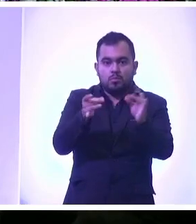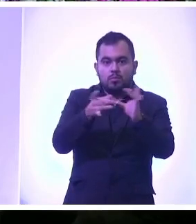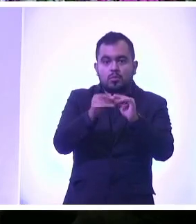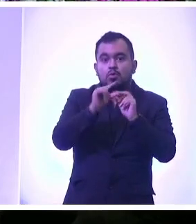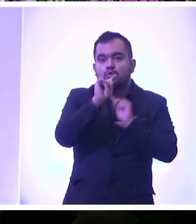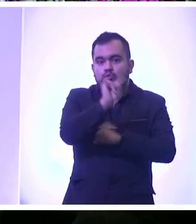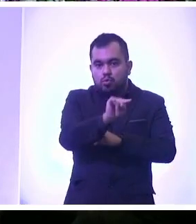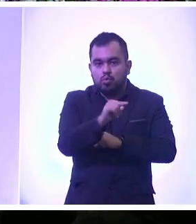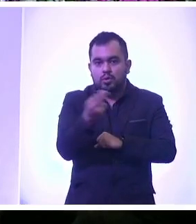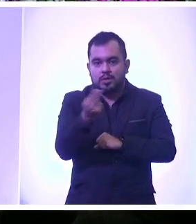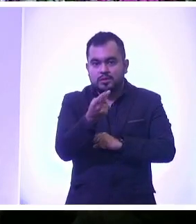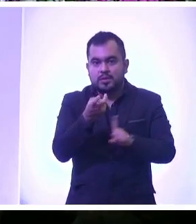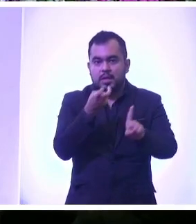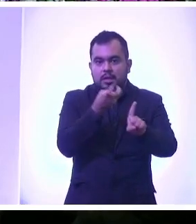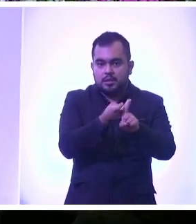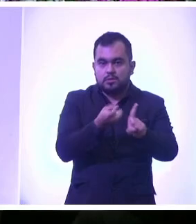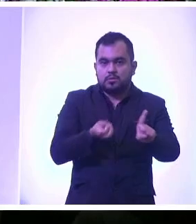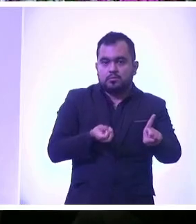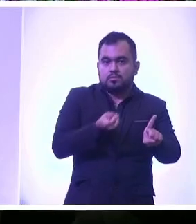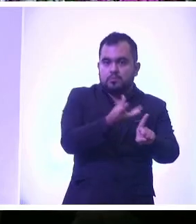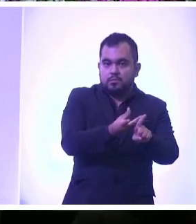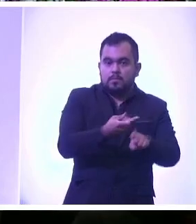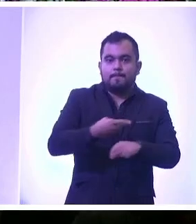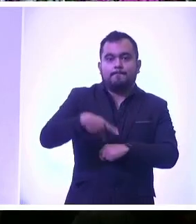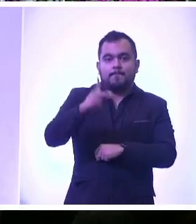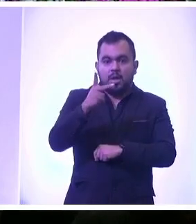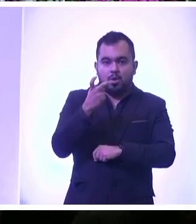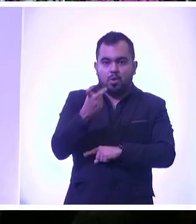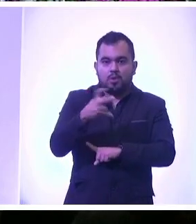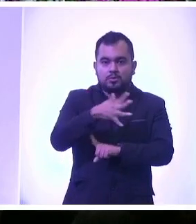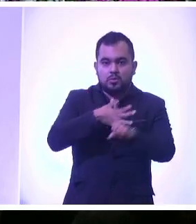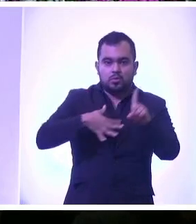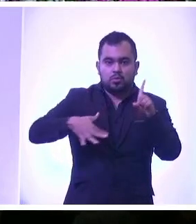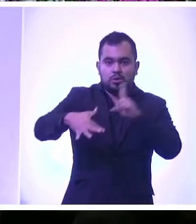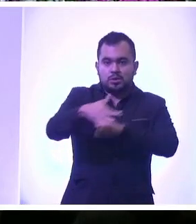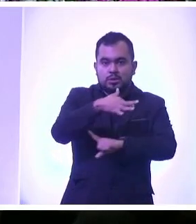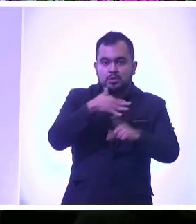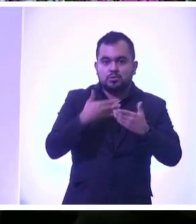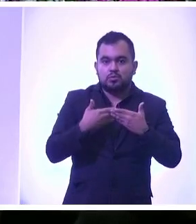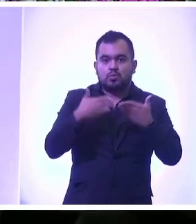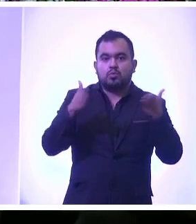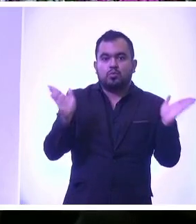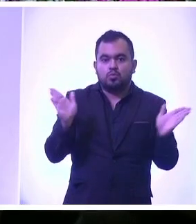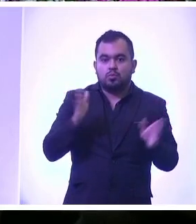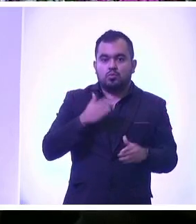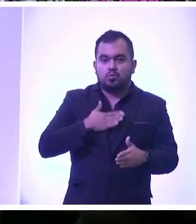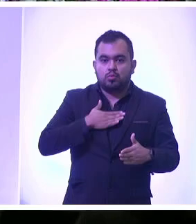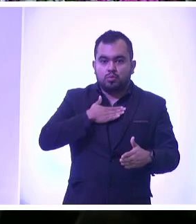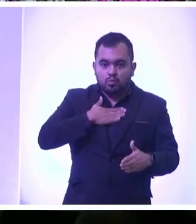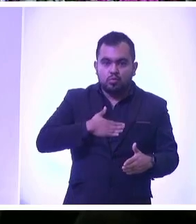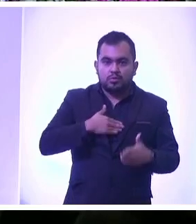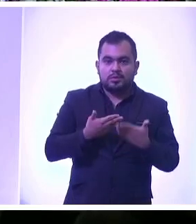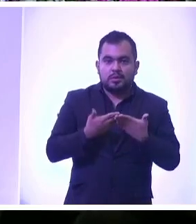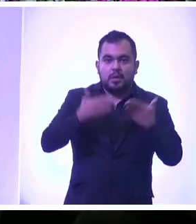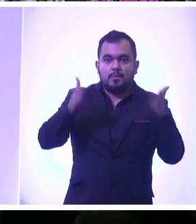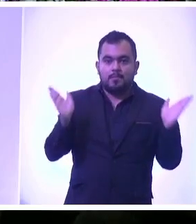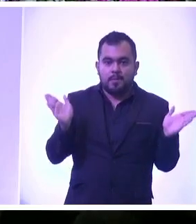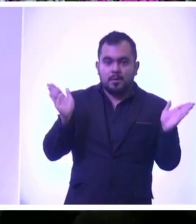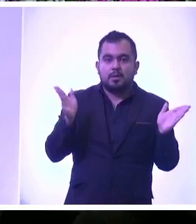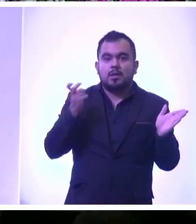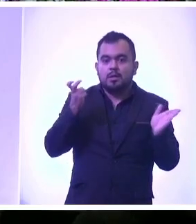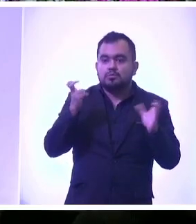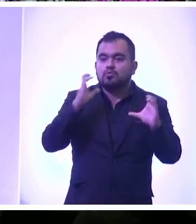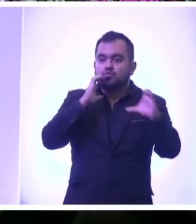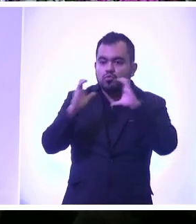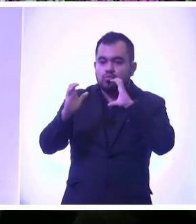necesitas pero en este contexto de Justicia abierta lo que estamos buscando es precisamente abrirnos a la